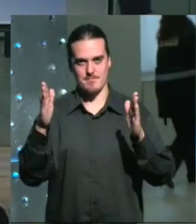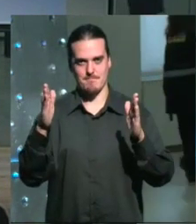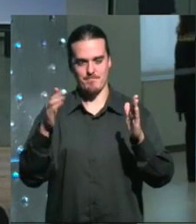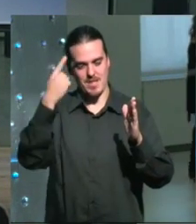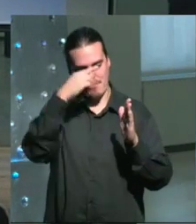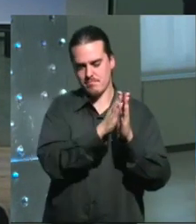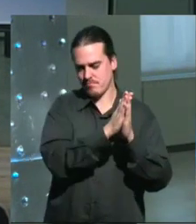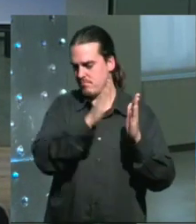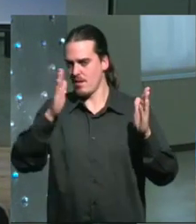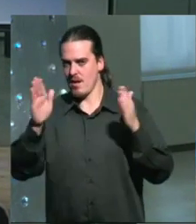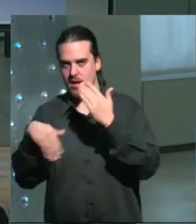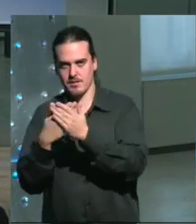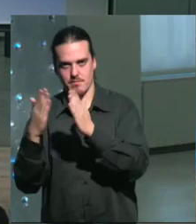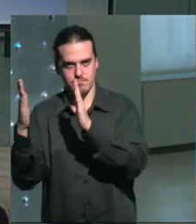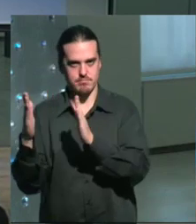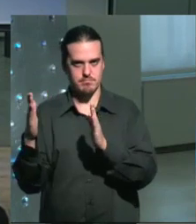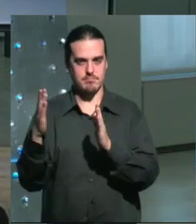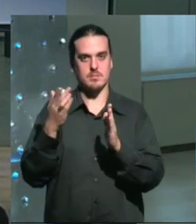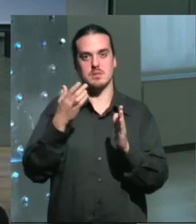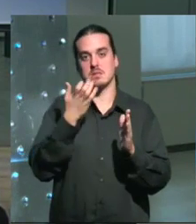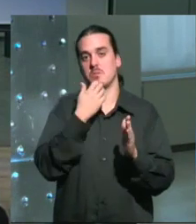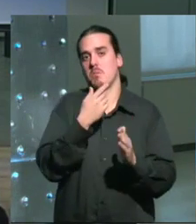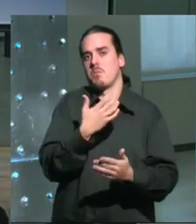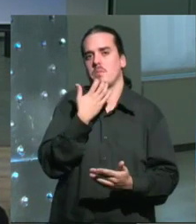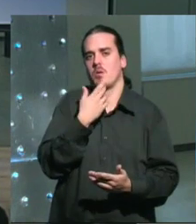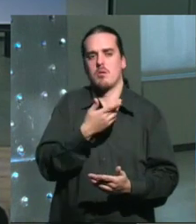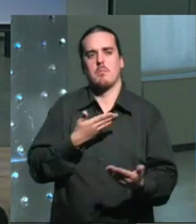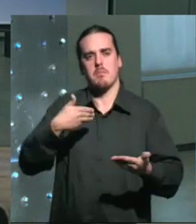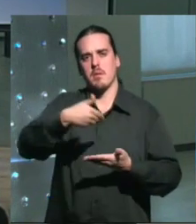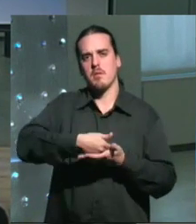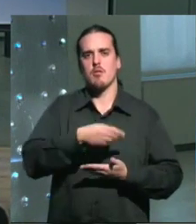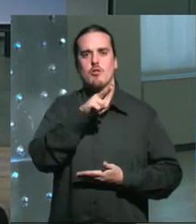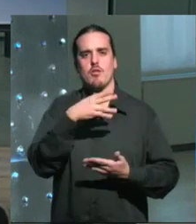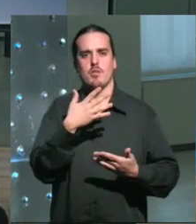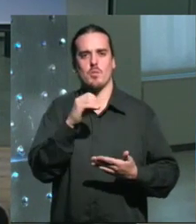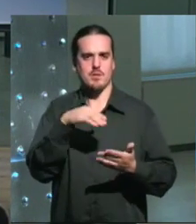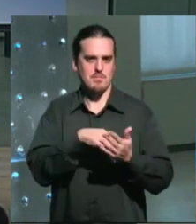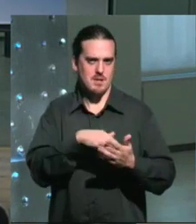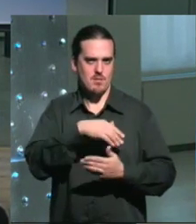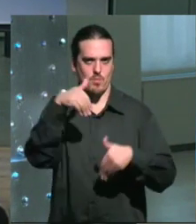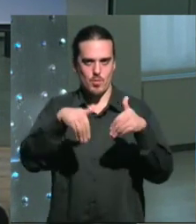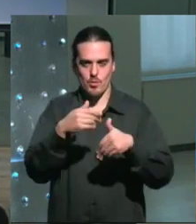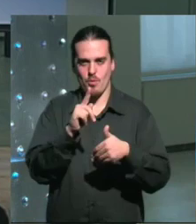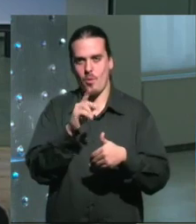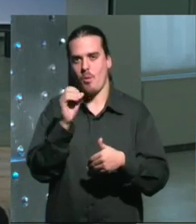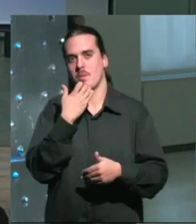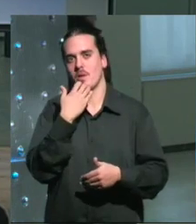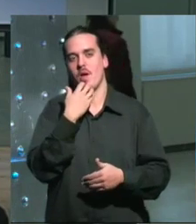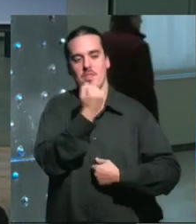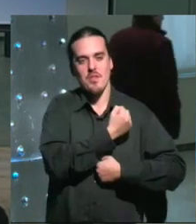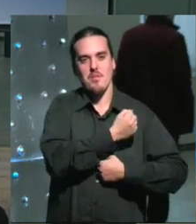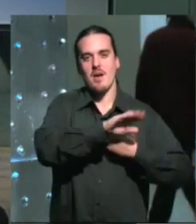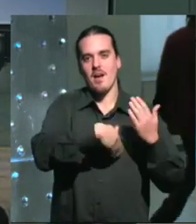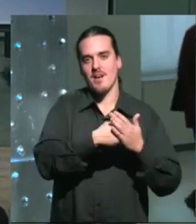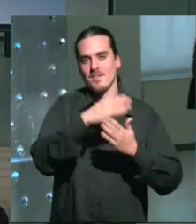me busques 1.250 votos. De aquí a diciembre tienes que haberme encontrado 450 y de diciembre a febrero quiero 325 y